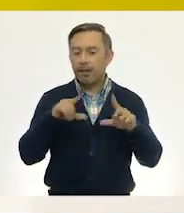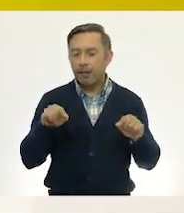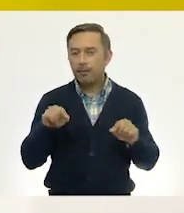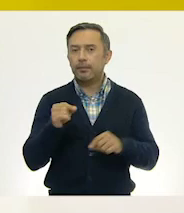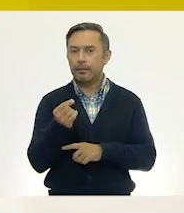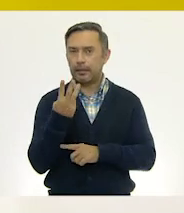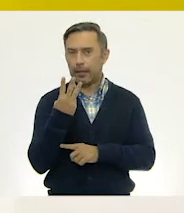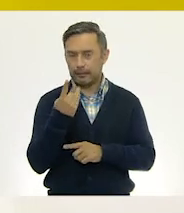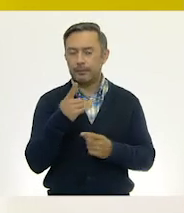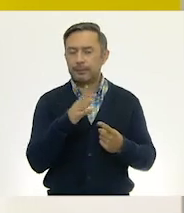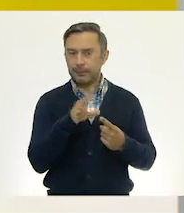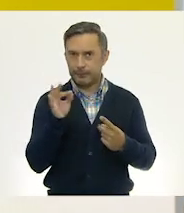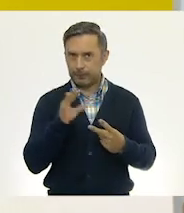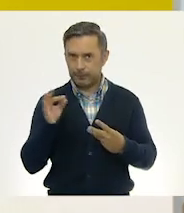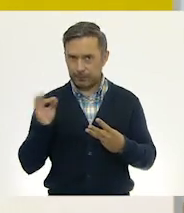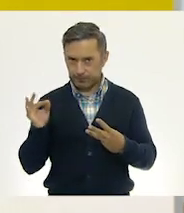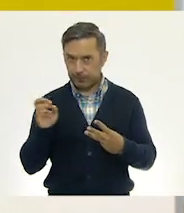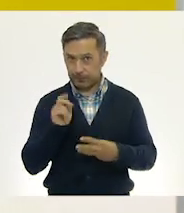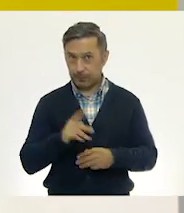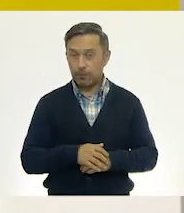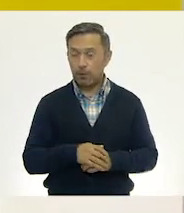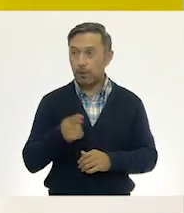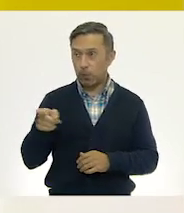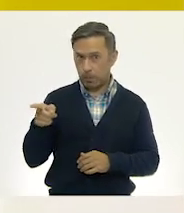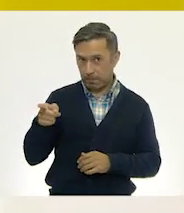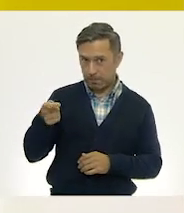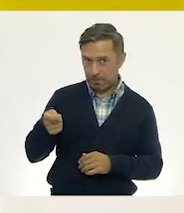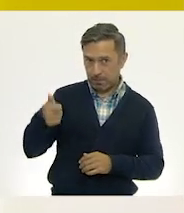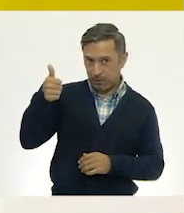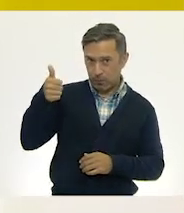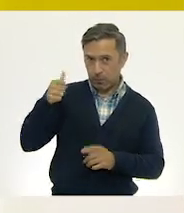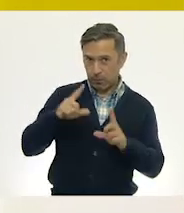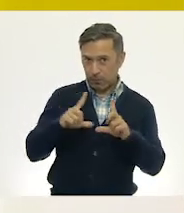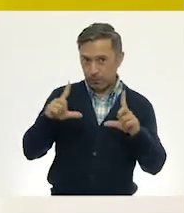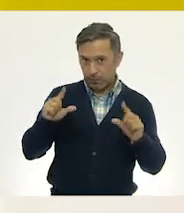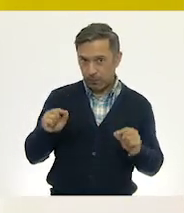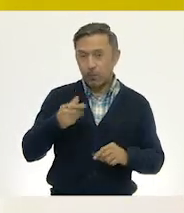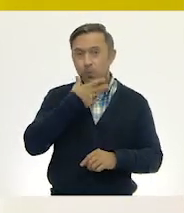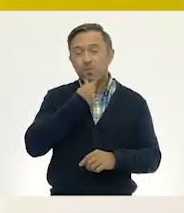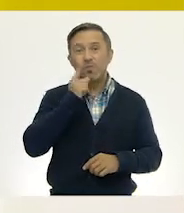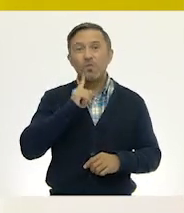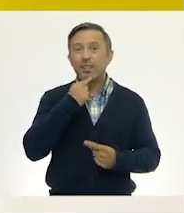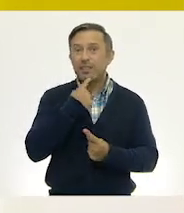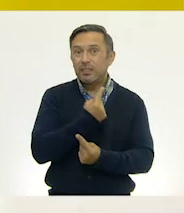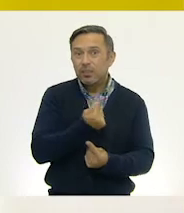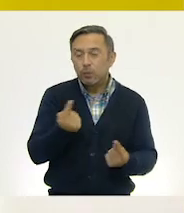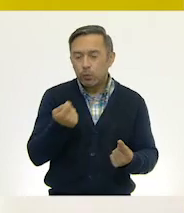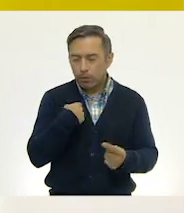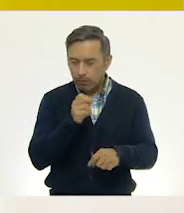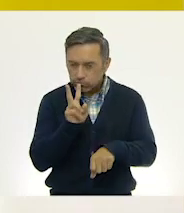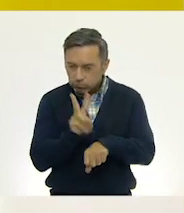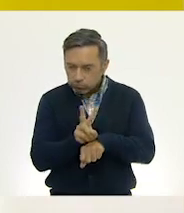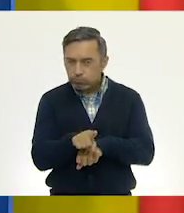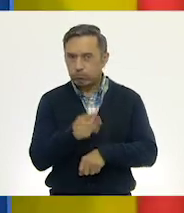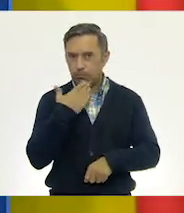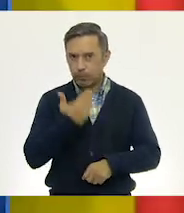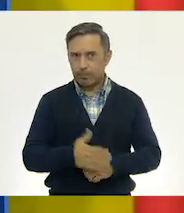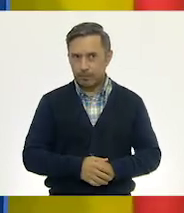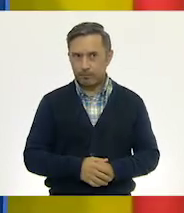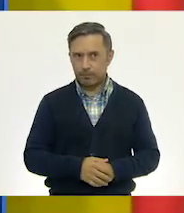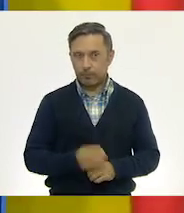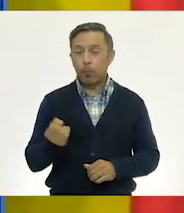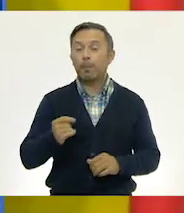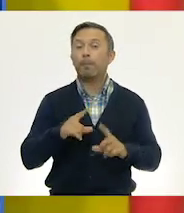otras tres tarjetas. ¿Sí? ¿Te parece ahora si lo haces tú primero para que nuestros niños y niñas lo observen mucho mejor? Enseña tu